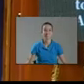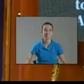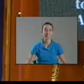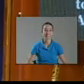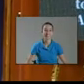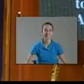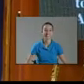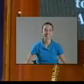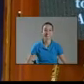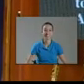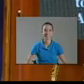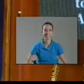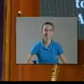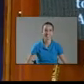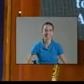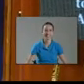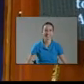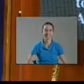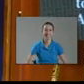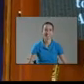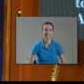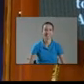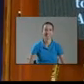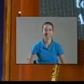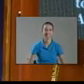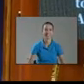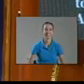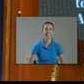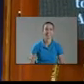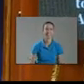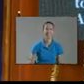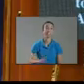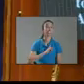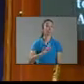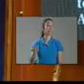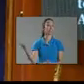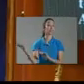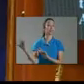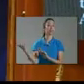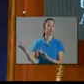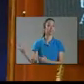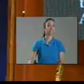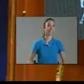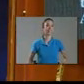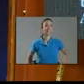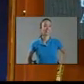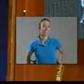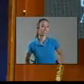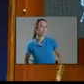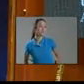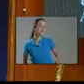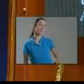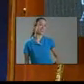Y dije, Señor, ¿por qué? No tengo idea. Algo hará Dios. ¿Qué? Si no sabía que Dios me tenía un terreno para la iglesia.